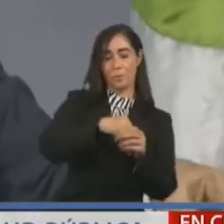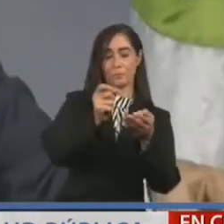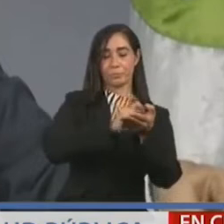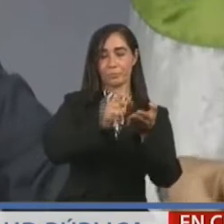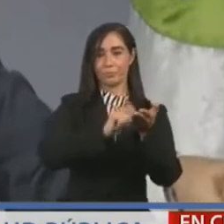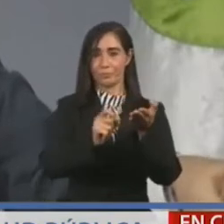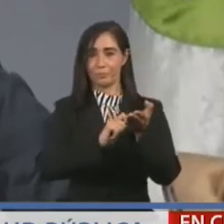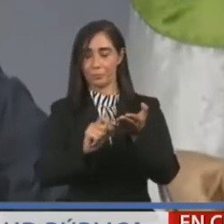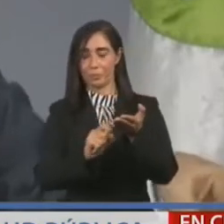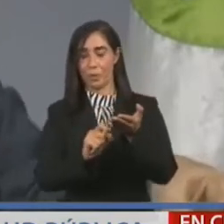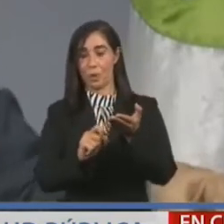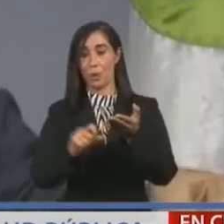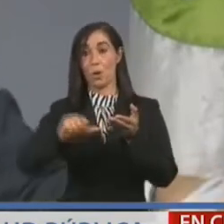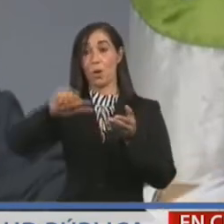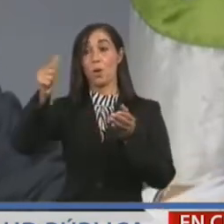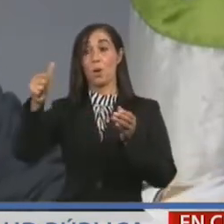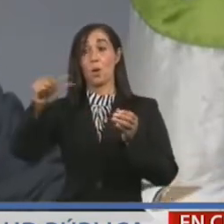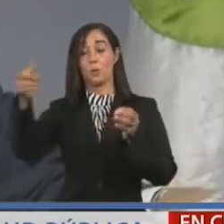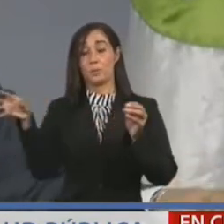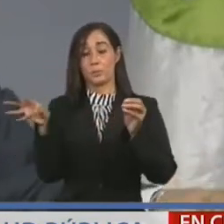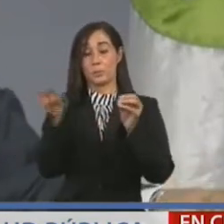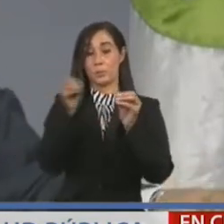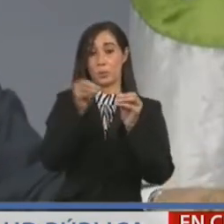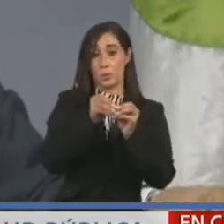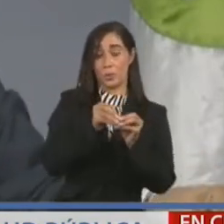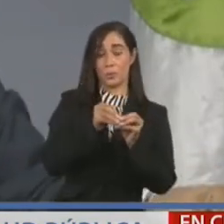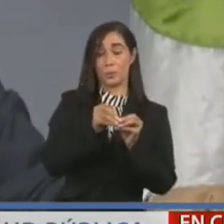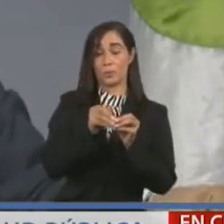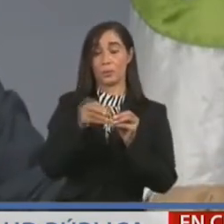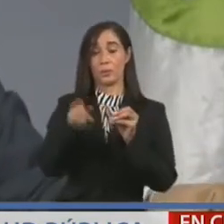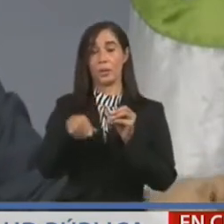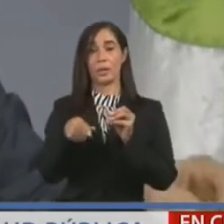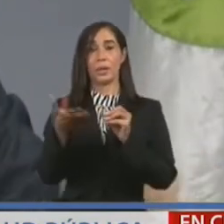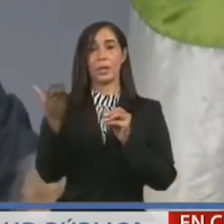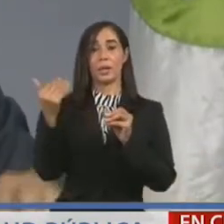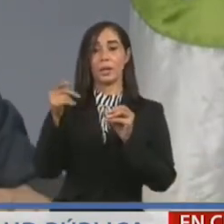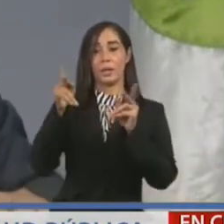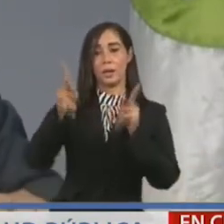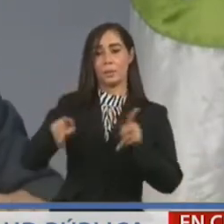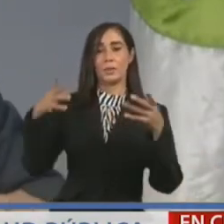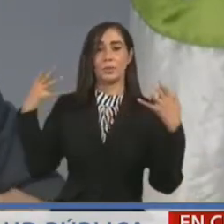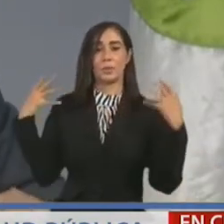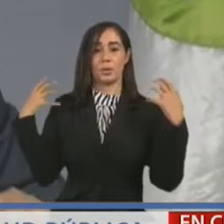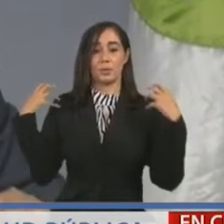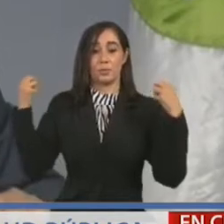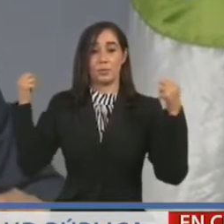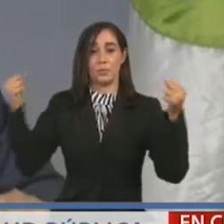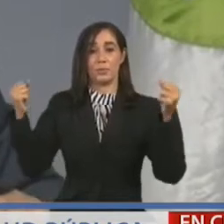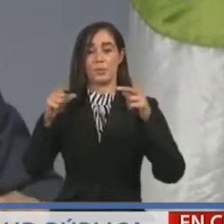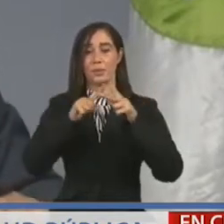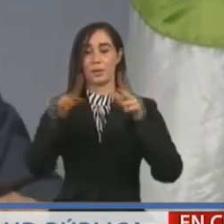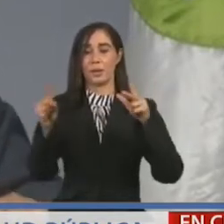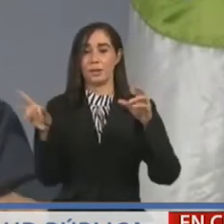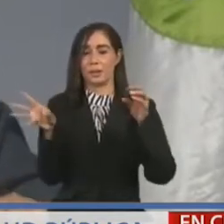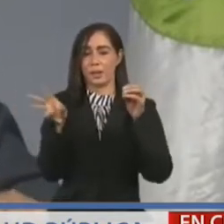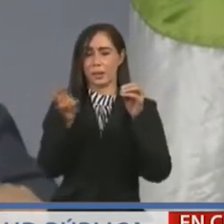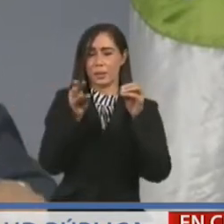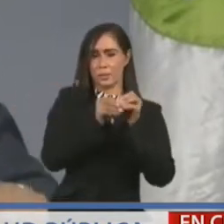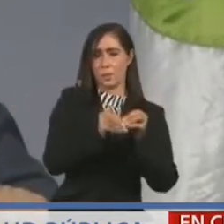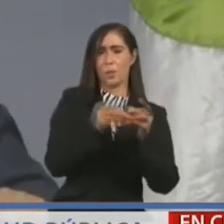los registrados en el boletín, que el de alta acumulado es de